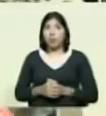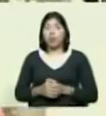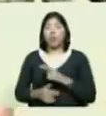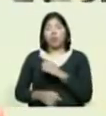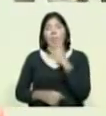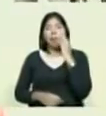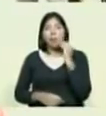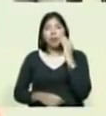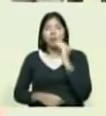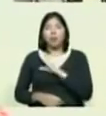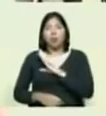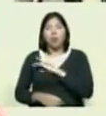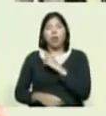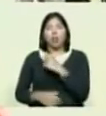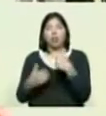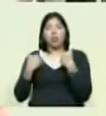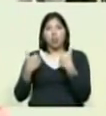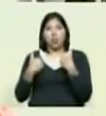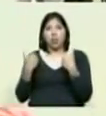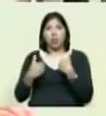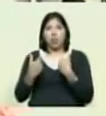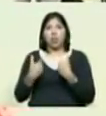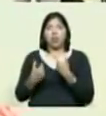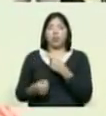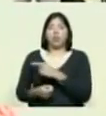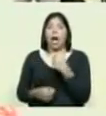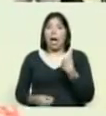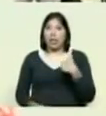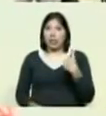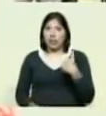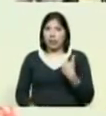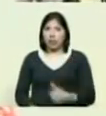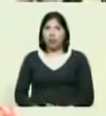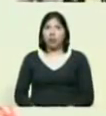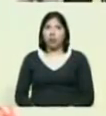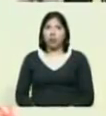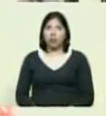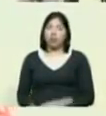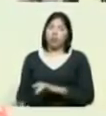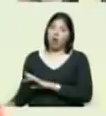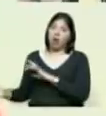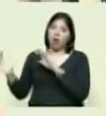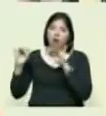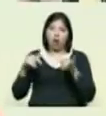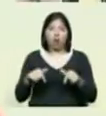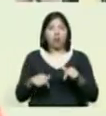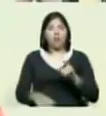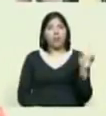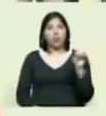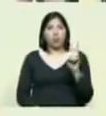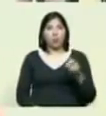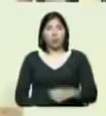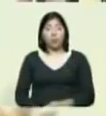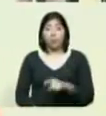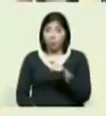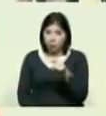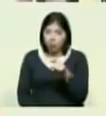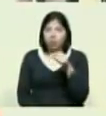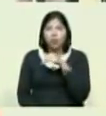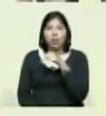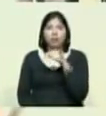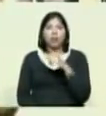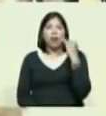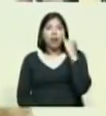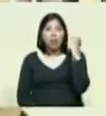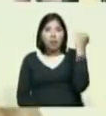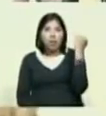comentado los venezolanos que actualmente forman parte de este plan Vuelta a la Patria. Es importante destacar que este programa